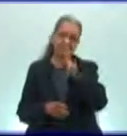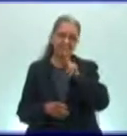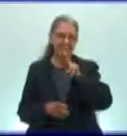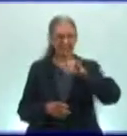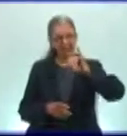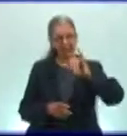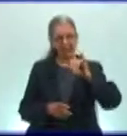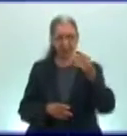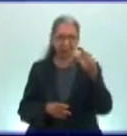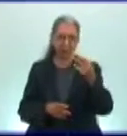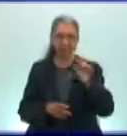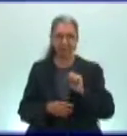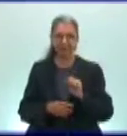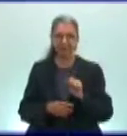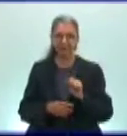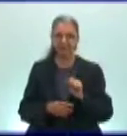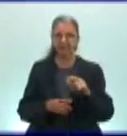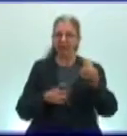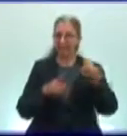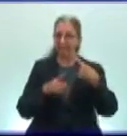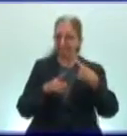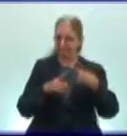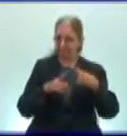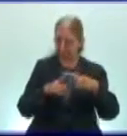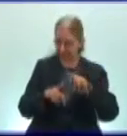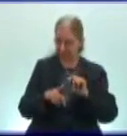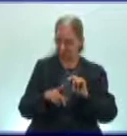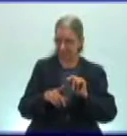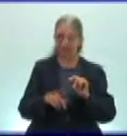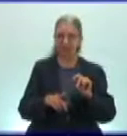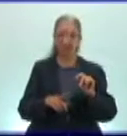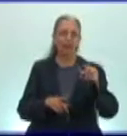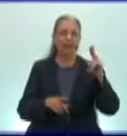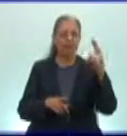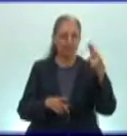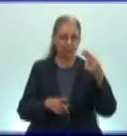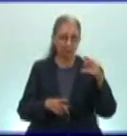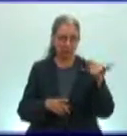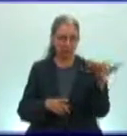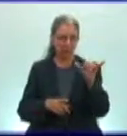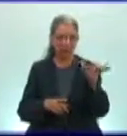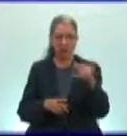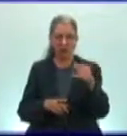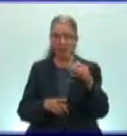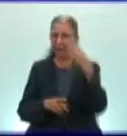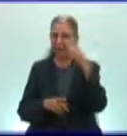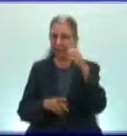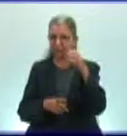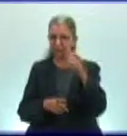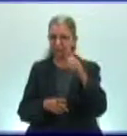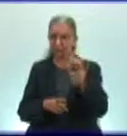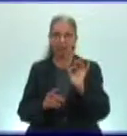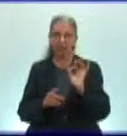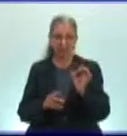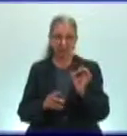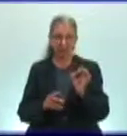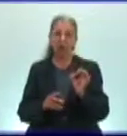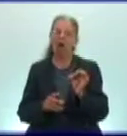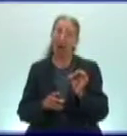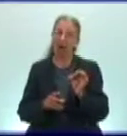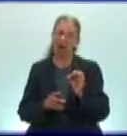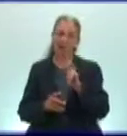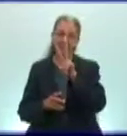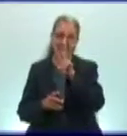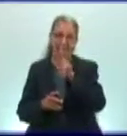de 26 protones en el núcleo de esos átomos. ¿Cuántos electrones tendrá? Partiendo de que es eléctricamente